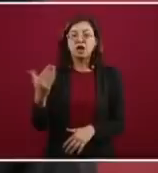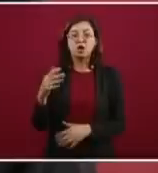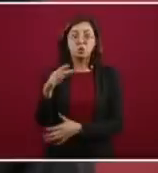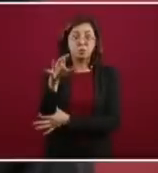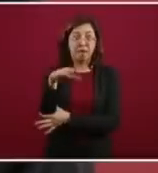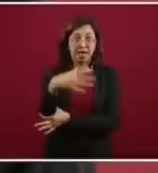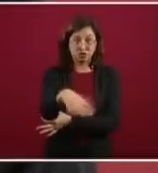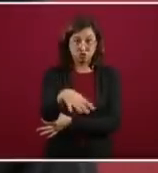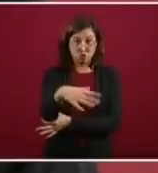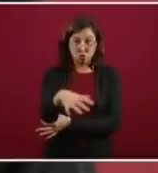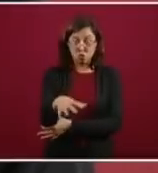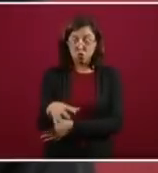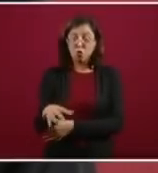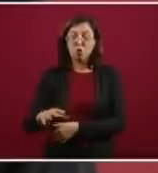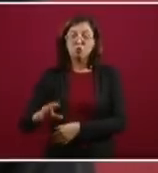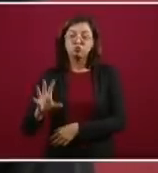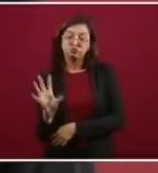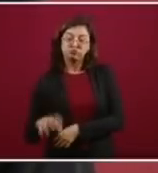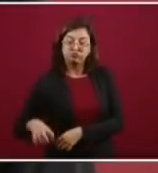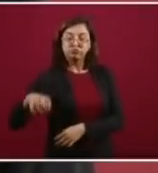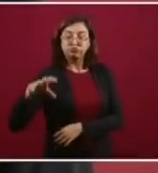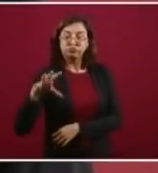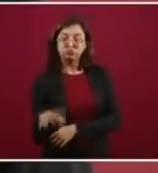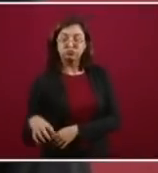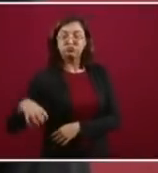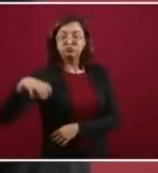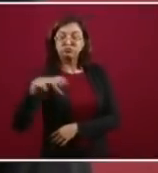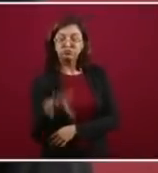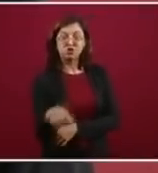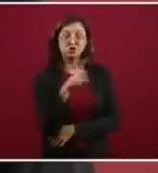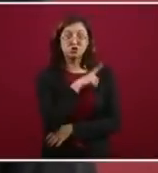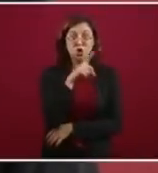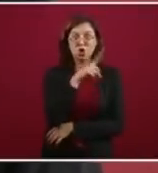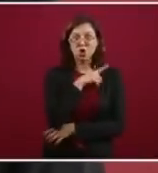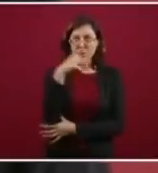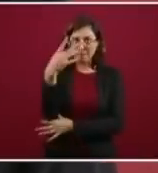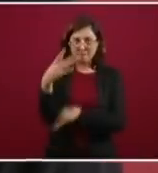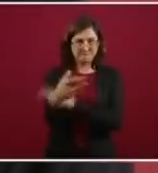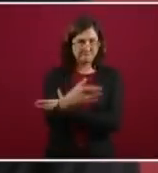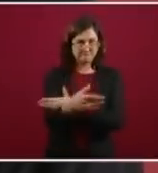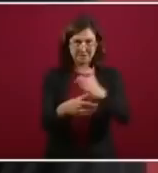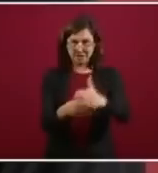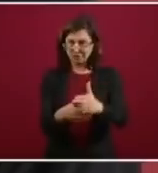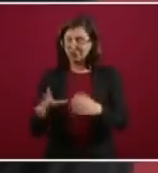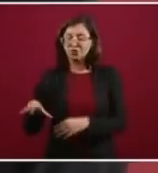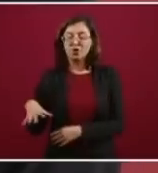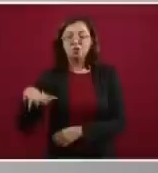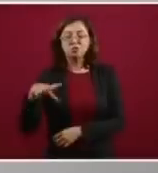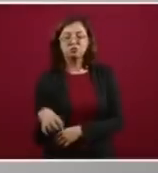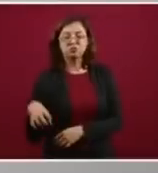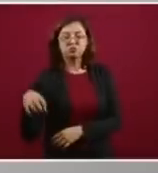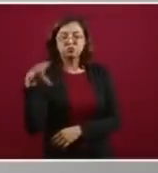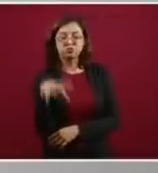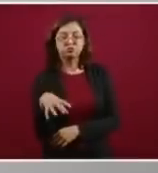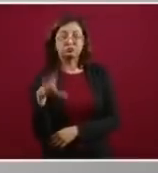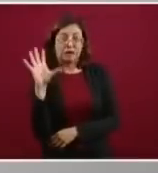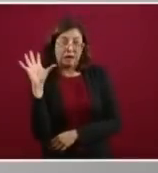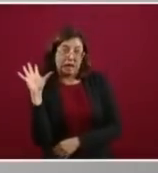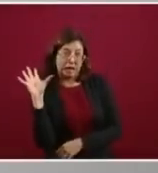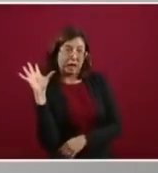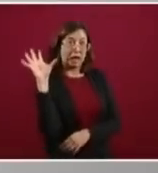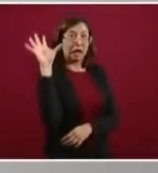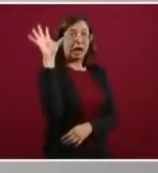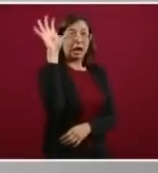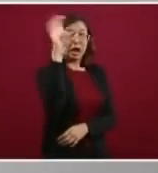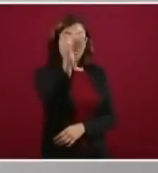saltando de no sé dónde hasta el lugar en que se había levantado el azteca.